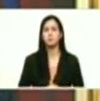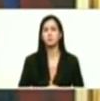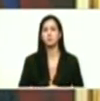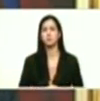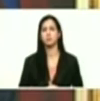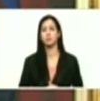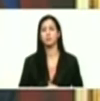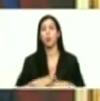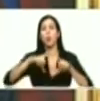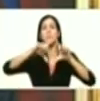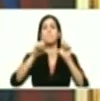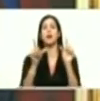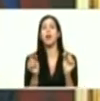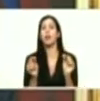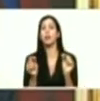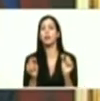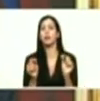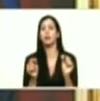una empanada?